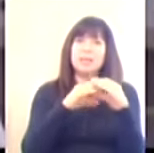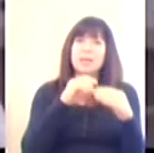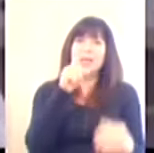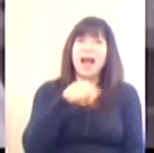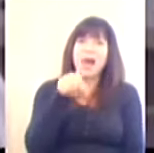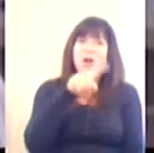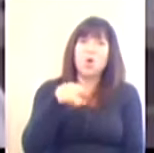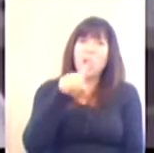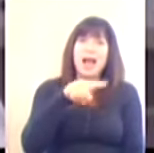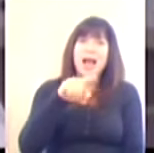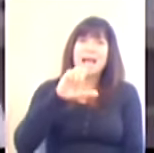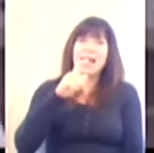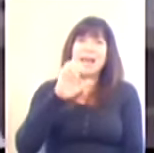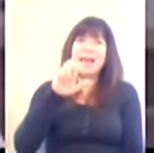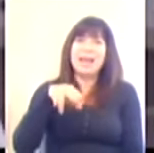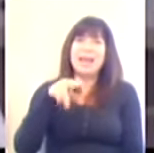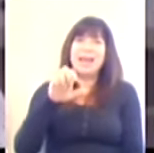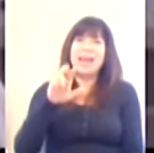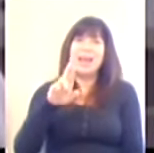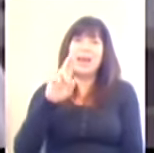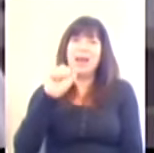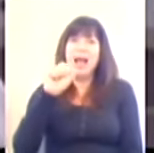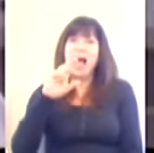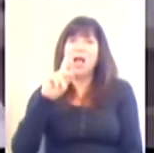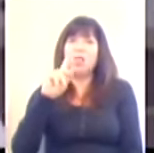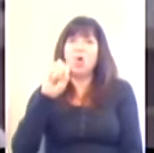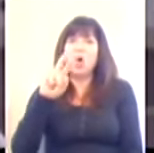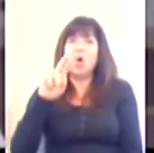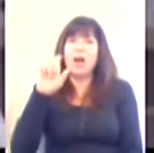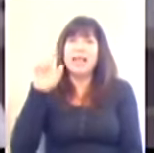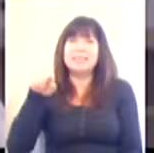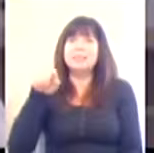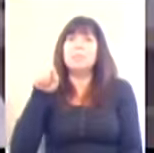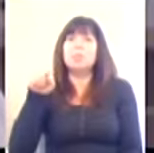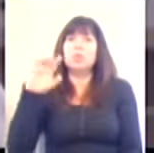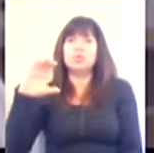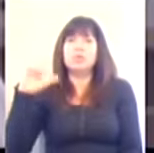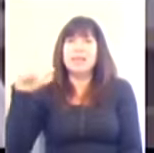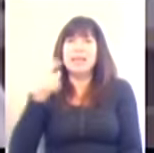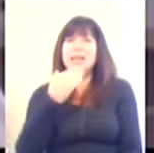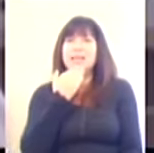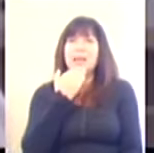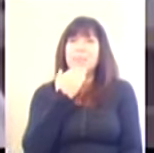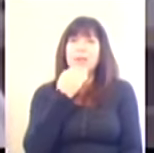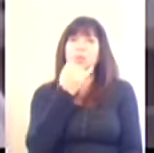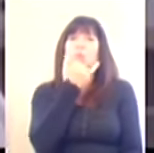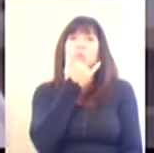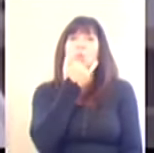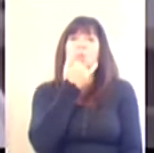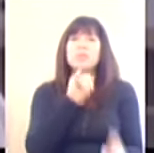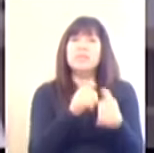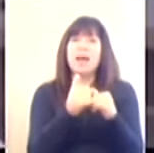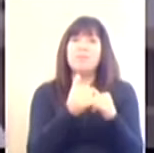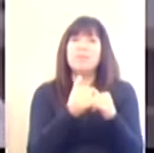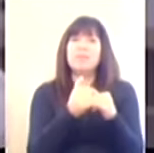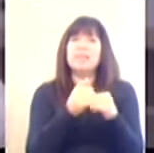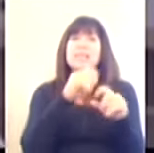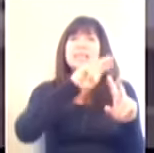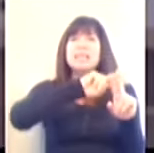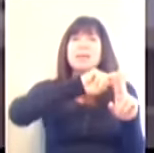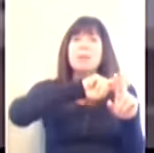comunicaciones@generadoras.cl, pero también lo podemos ir viendo en el chat de YouTube donde está haciendo el streaming de este seminario. Así